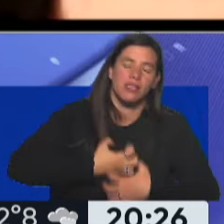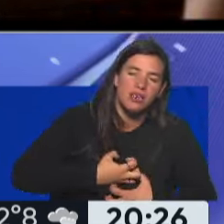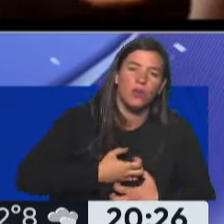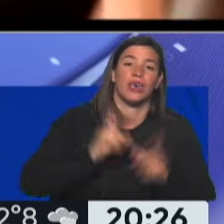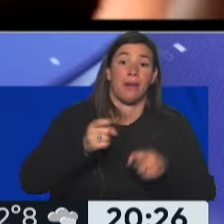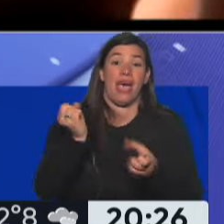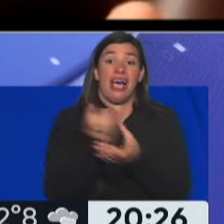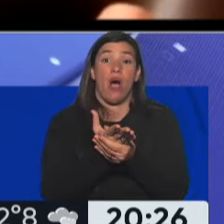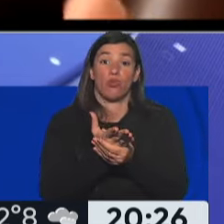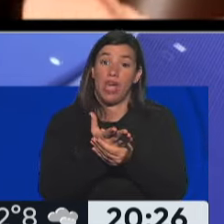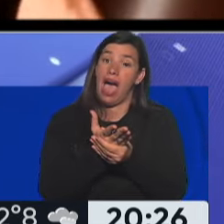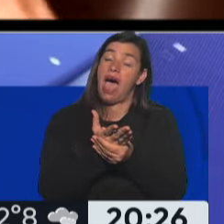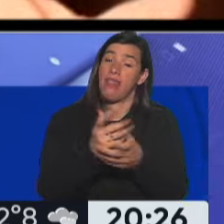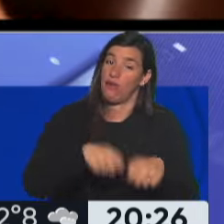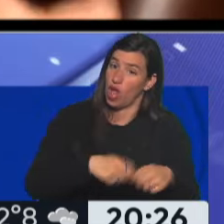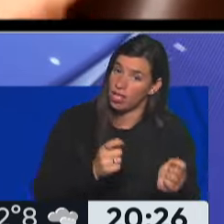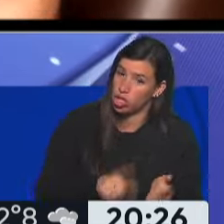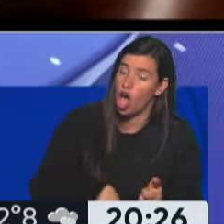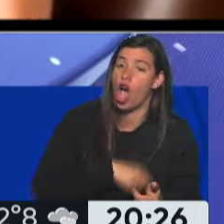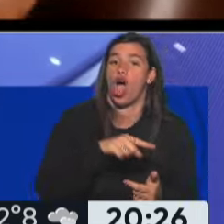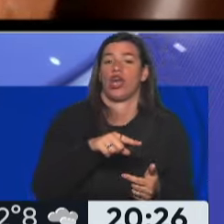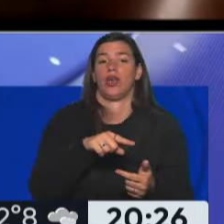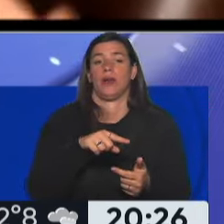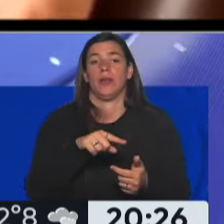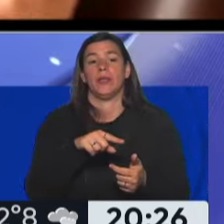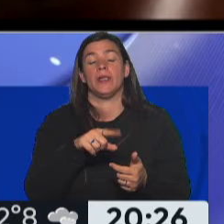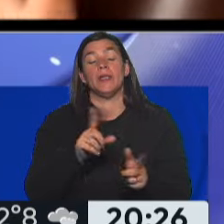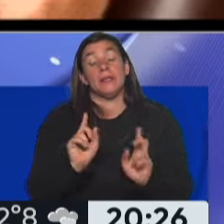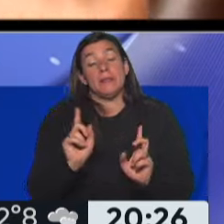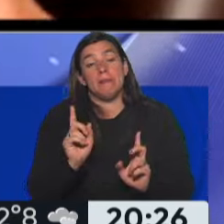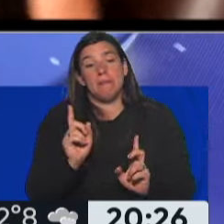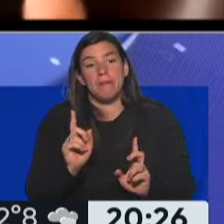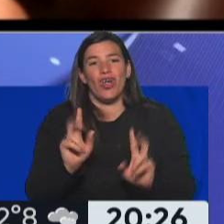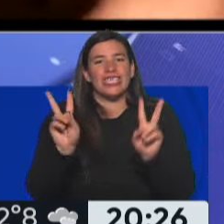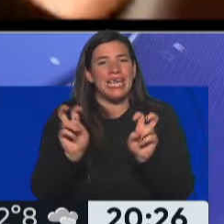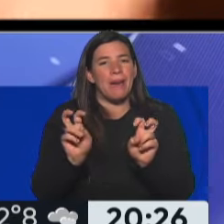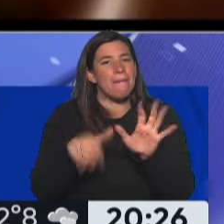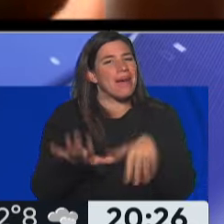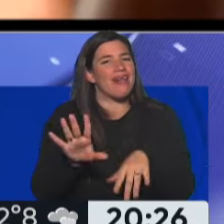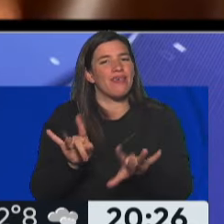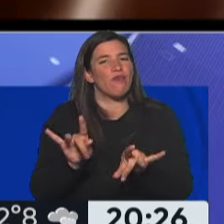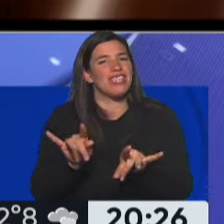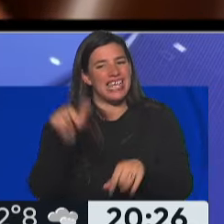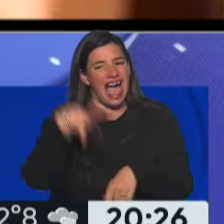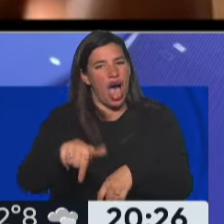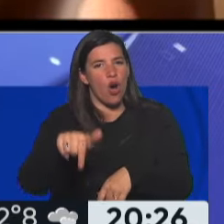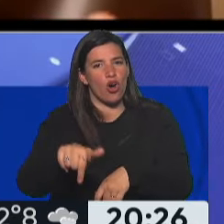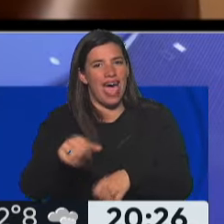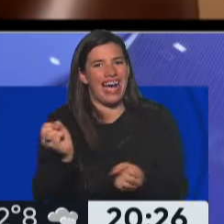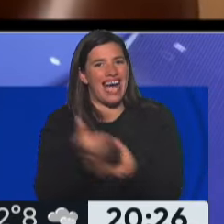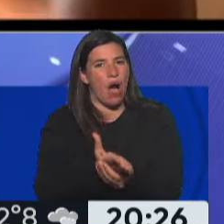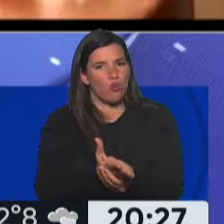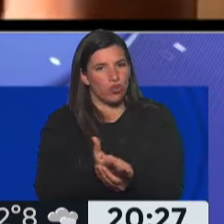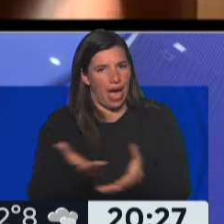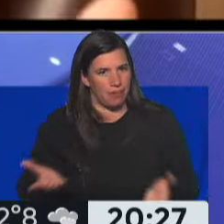e incluso de, de violación de género. El tema es que lo complicado de ahora es la causa. Todavía